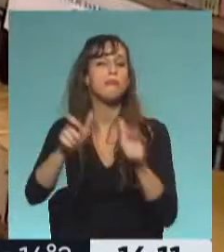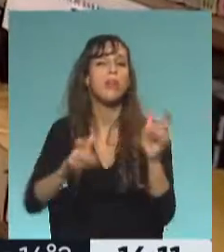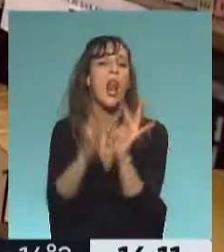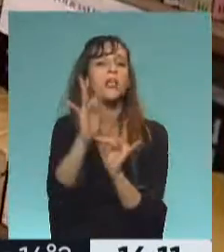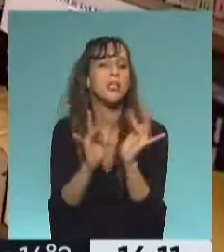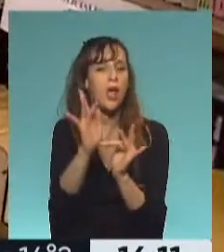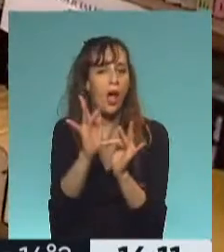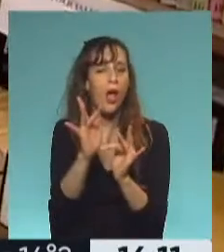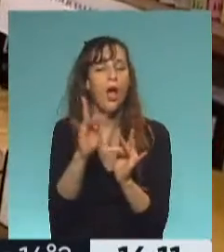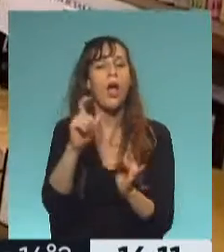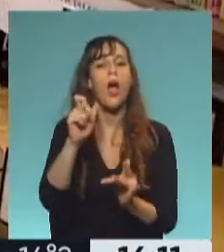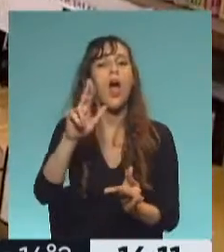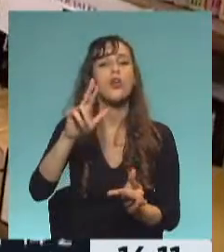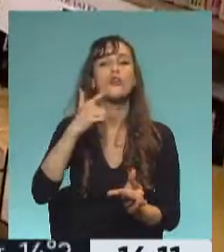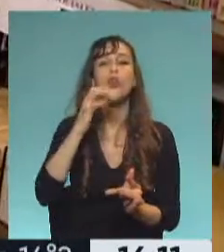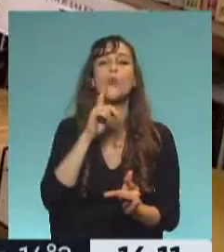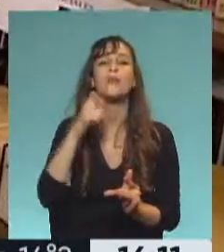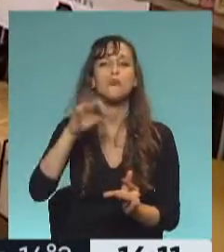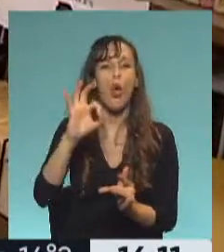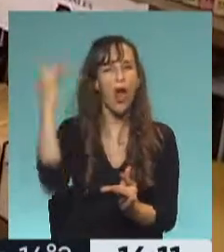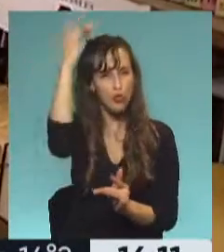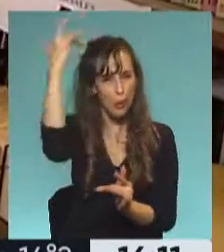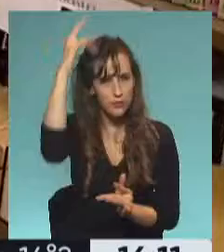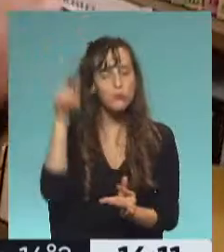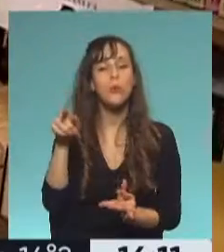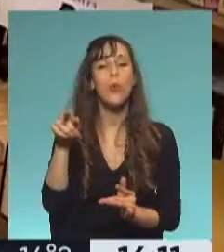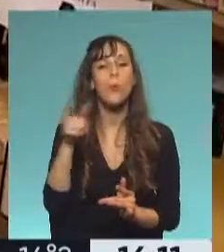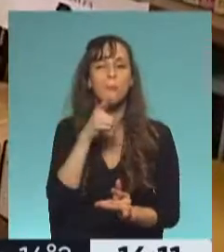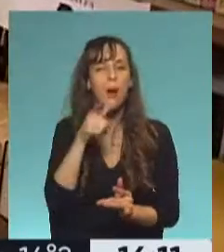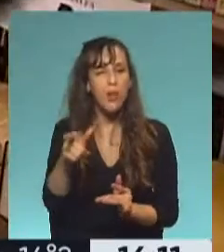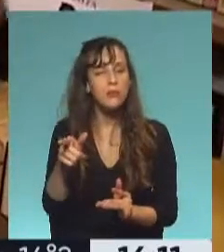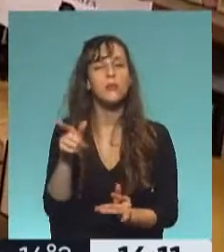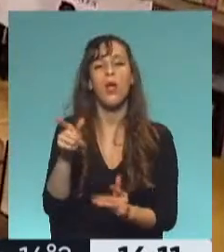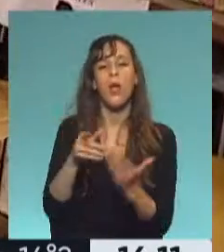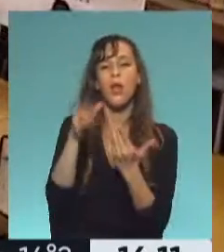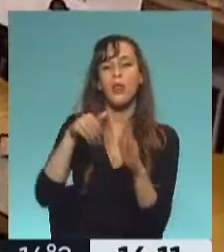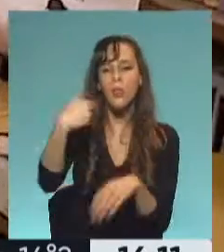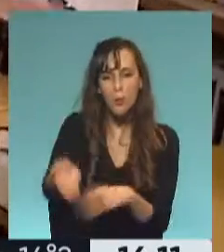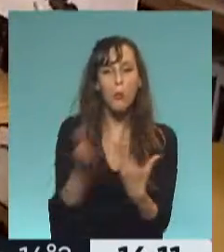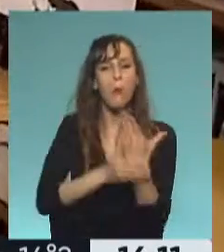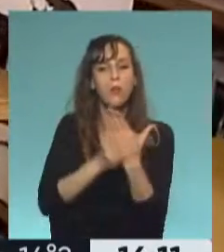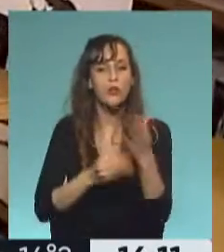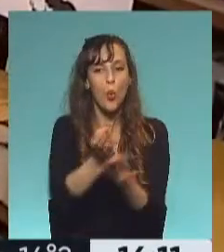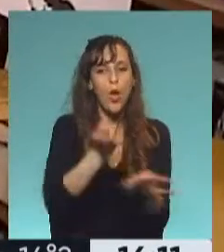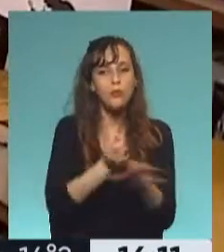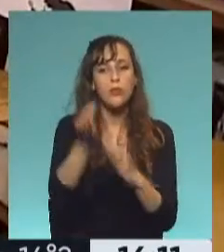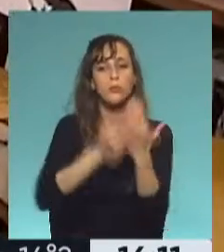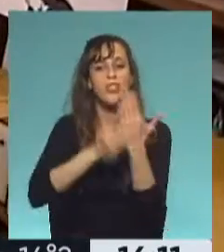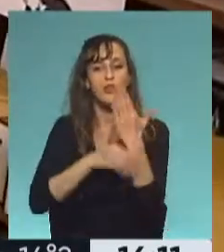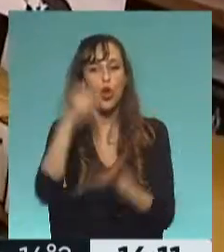momento, don Cayetano Lisiardo, que fue dos veces ministro acá, ministro de Educación, ministro de Economía, y